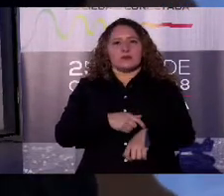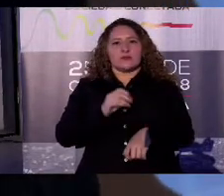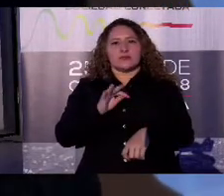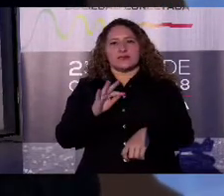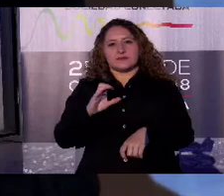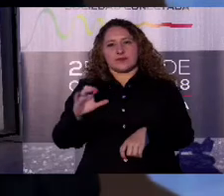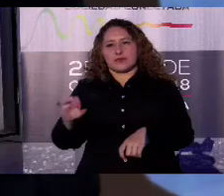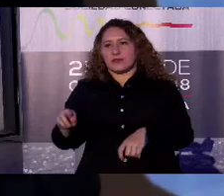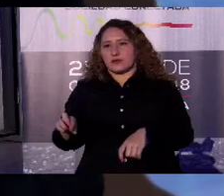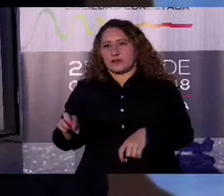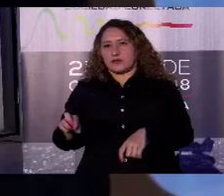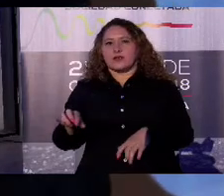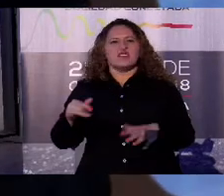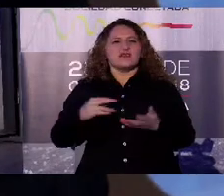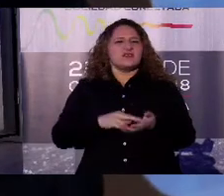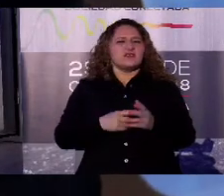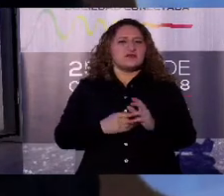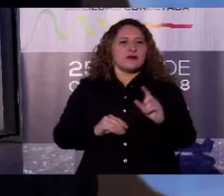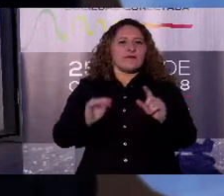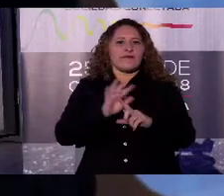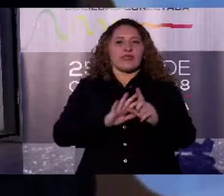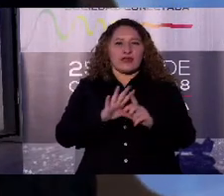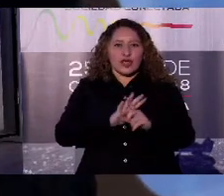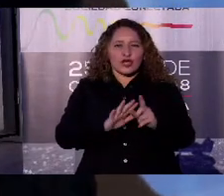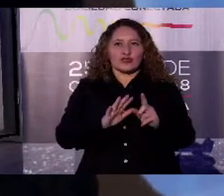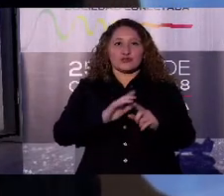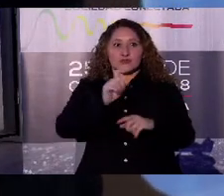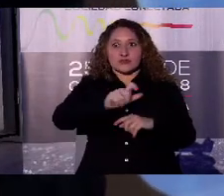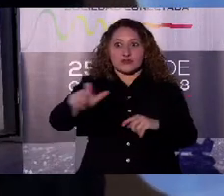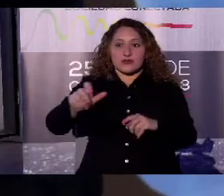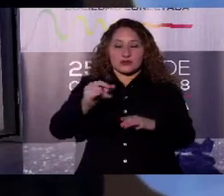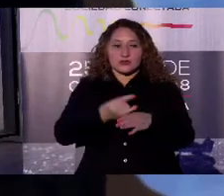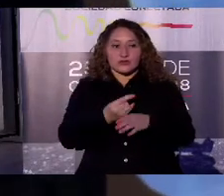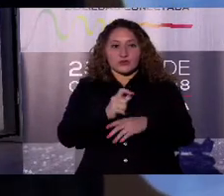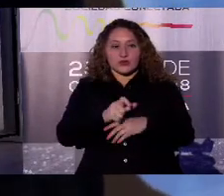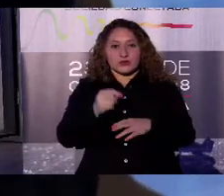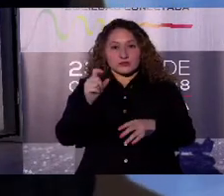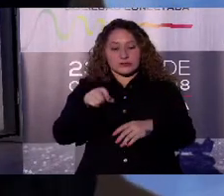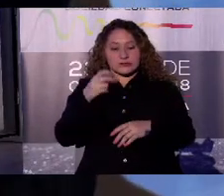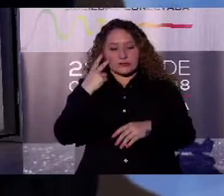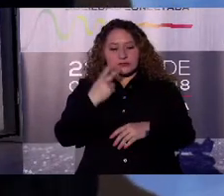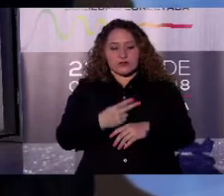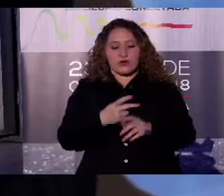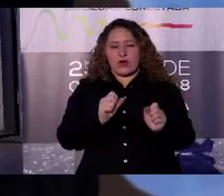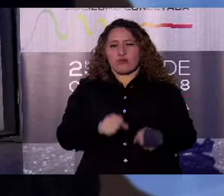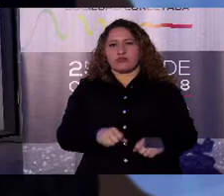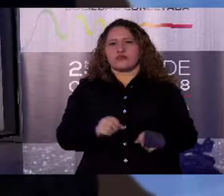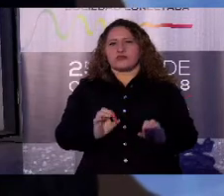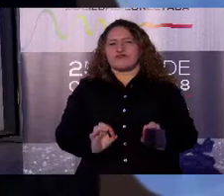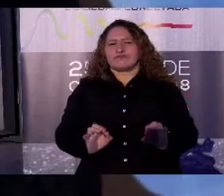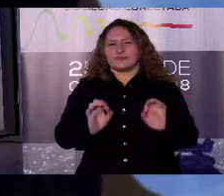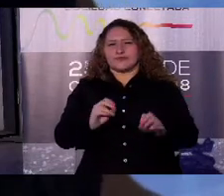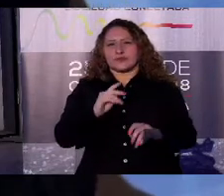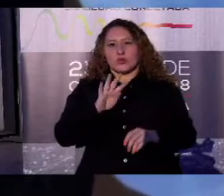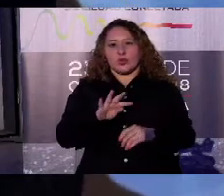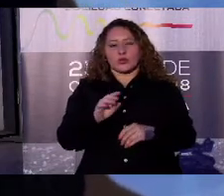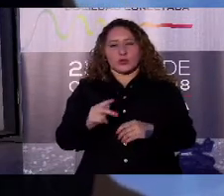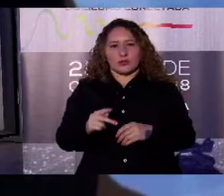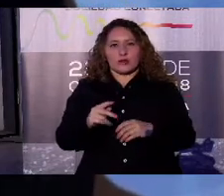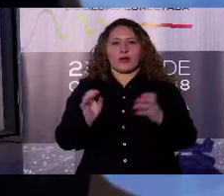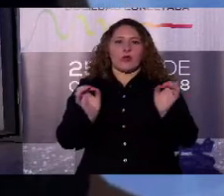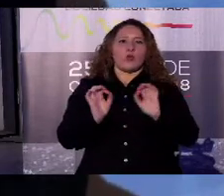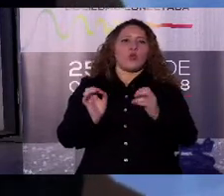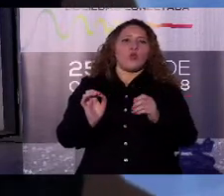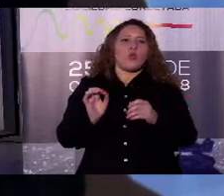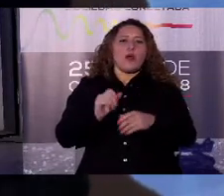decir, que los videos que los usuarios estén requiriendo ver se vean en calidad 4K, que si tenemos aplicaciones